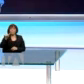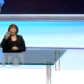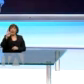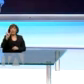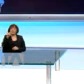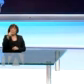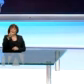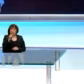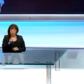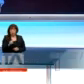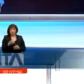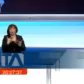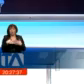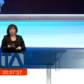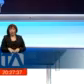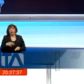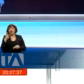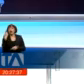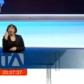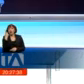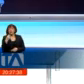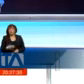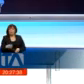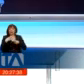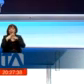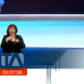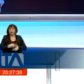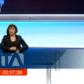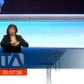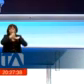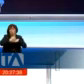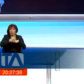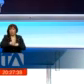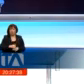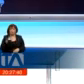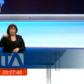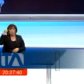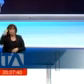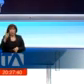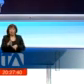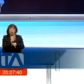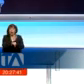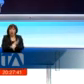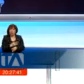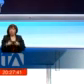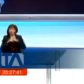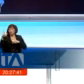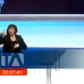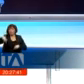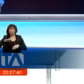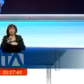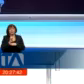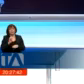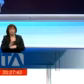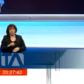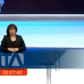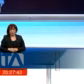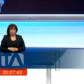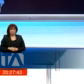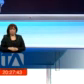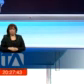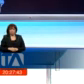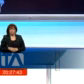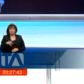11 los ex altos funcionarios del gobierno anterior que se encuentran en condición de prófugos. Pedro Delgado, el exsecretario de Inteligencia Pablo Romero y el